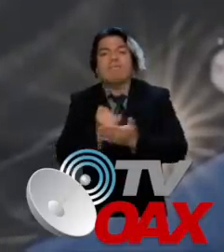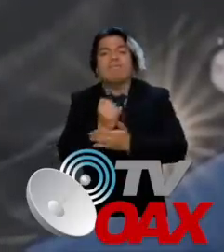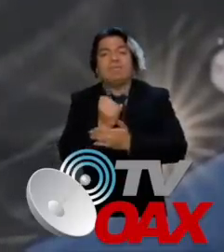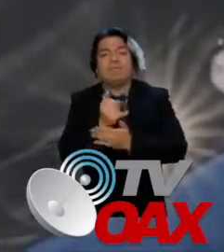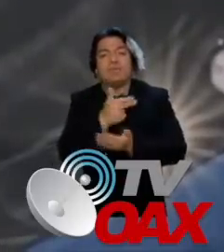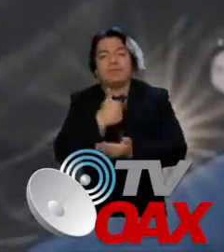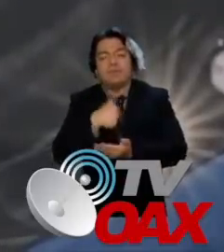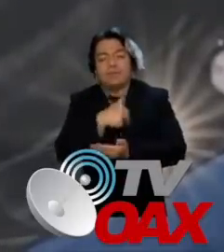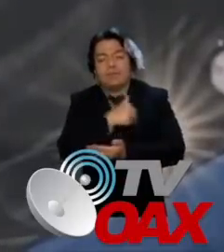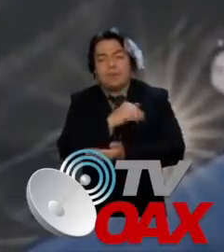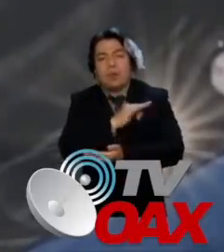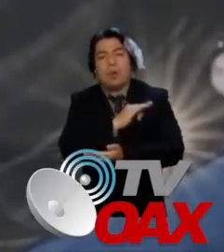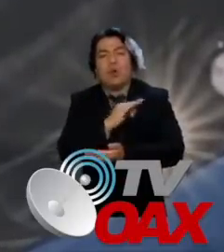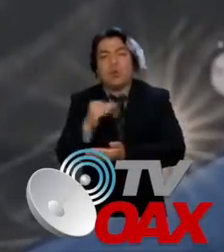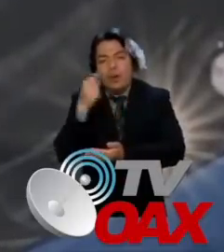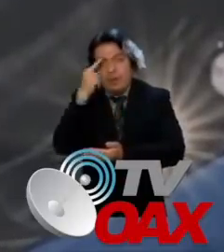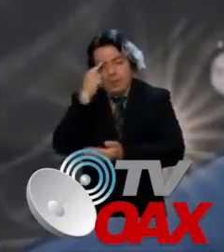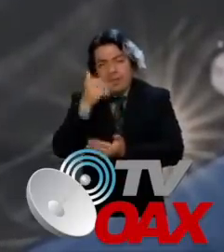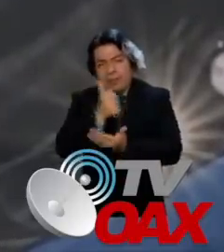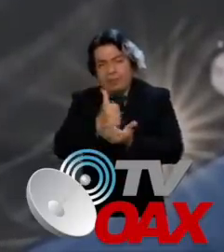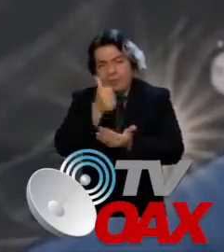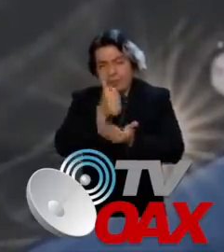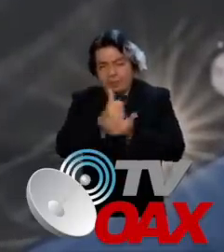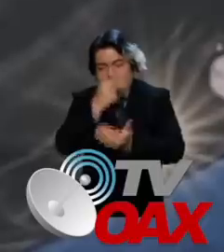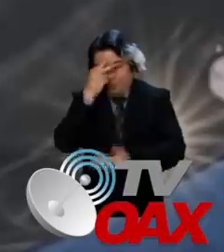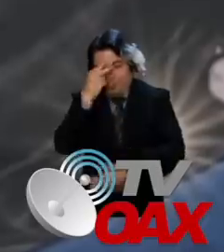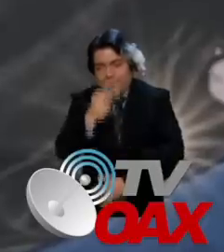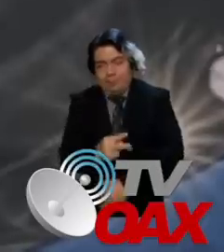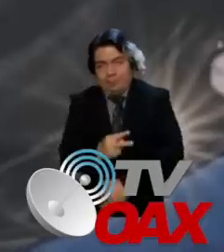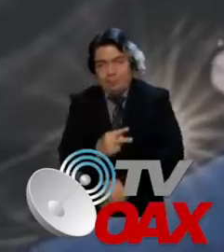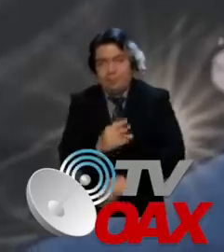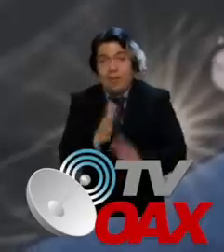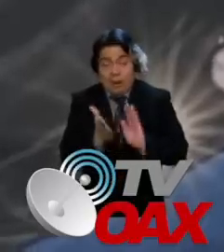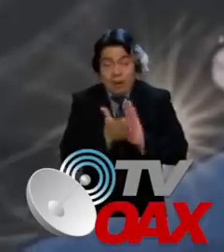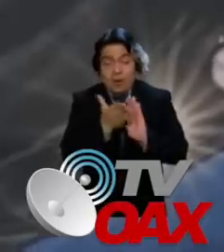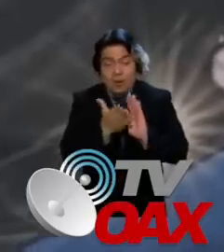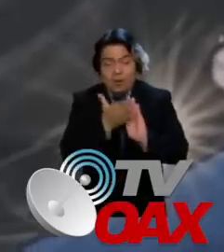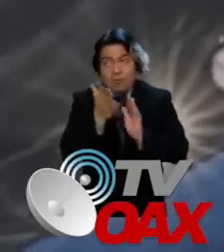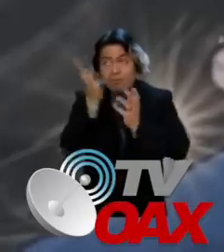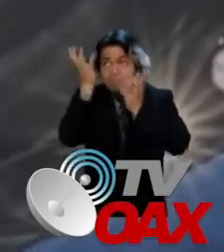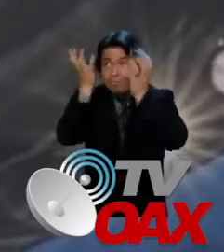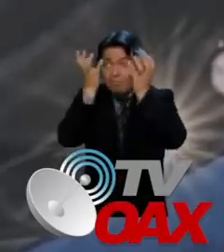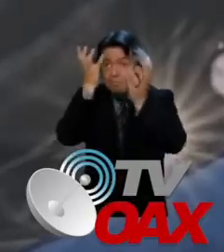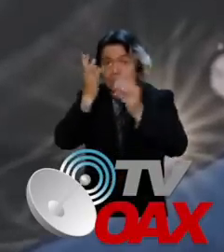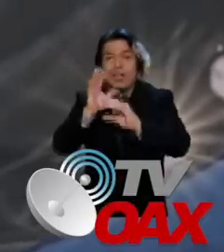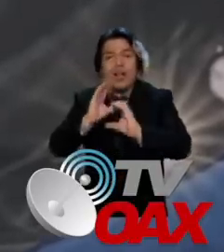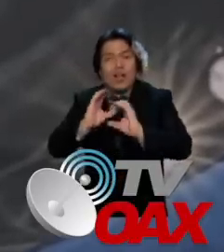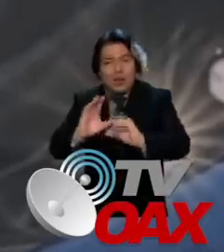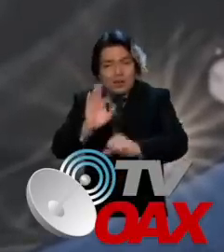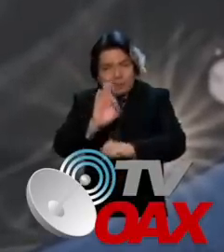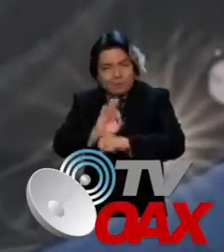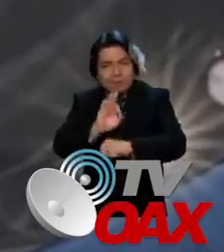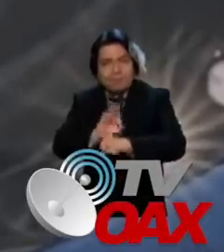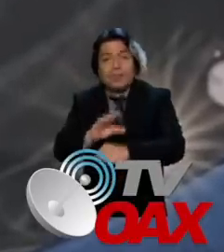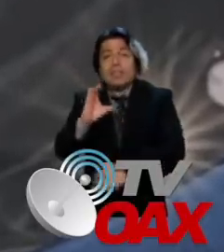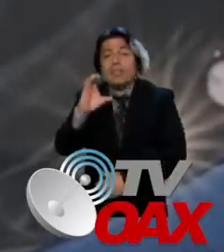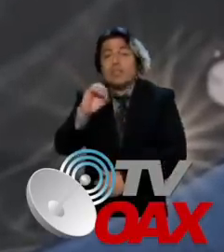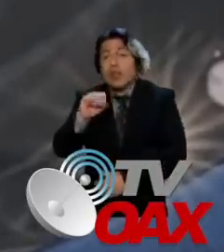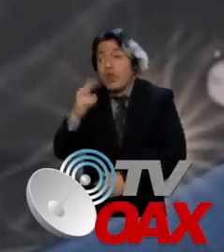que podemos dejar delegado a la ciudad. Son obras que mejoran el medio ambiente, disminuyen